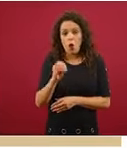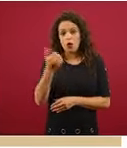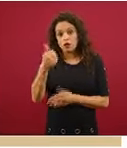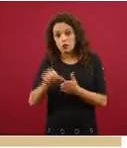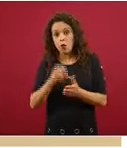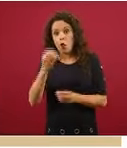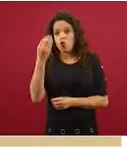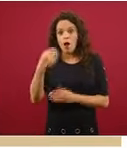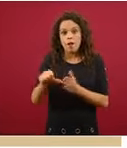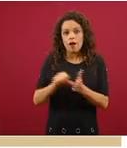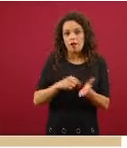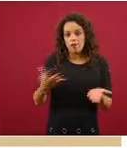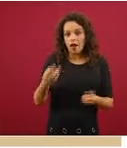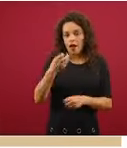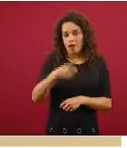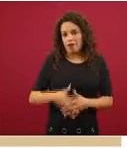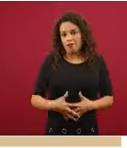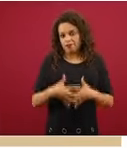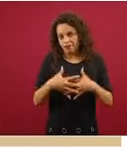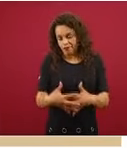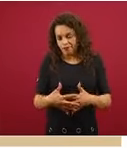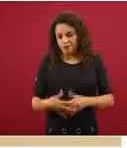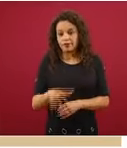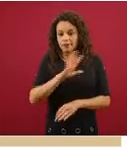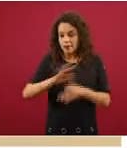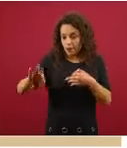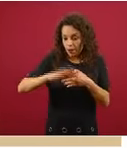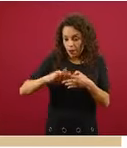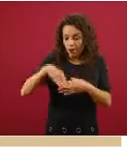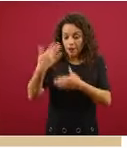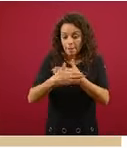más a la fecha de parto.